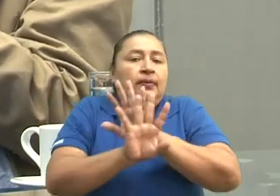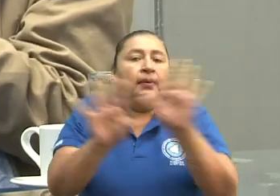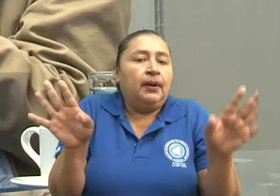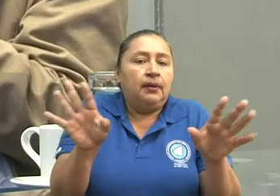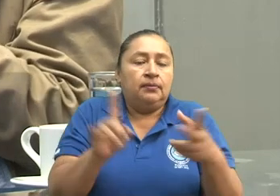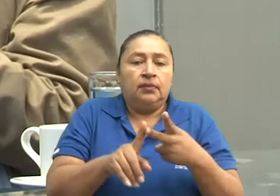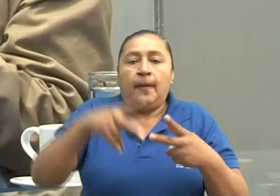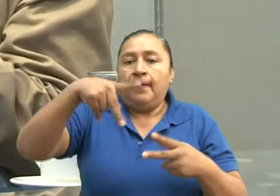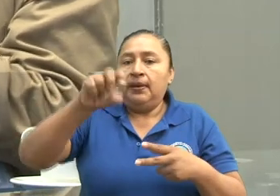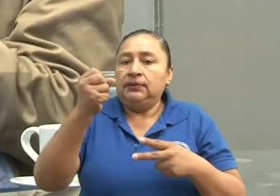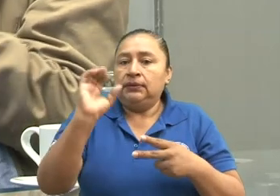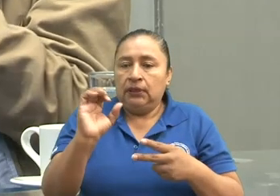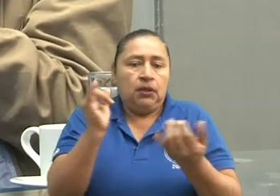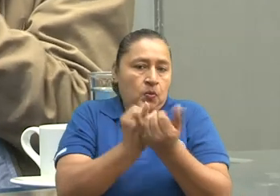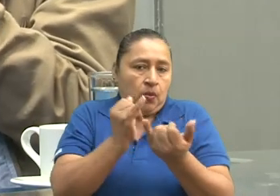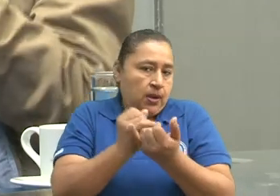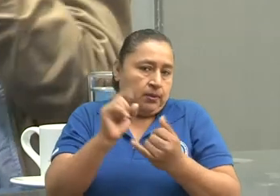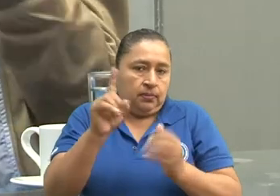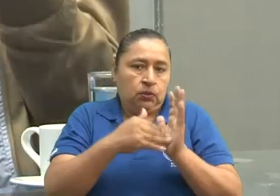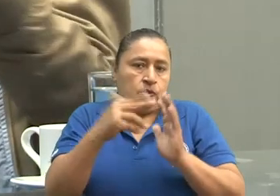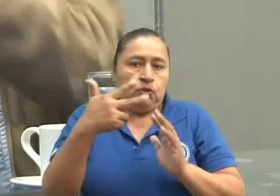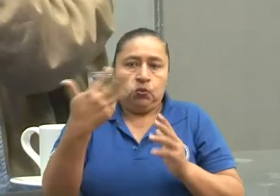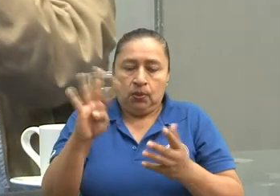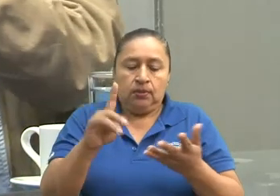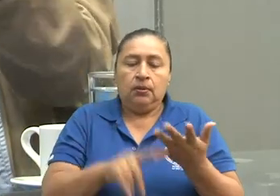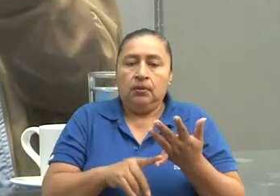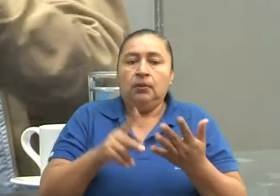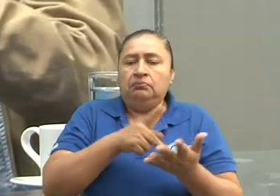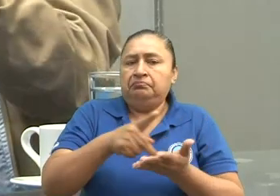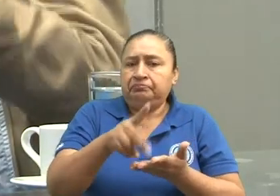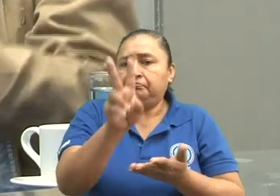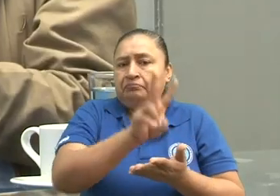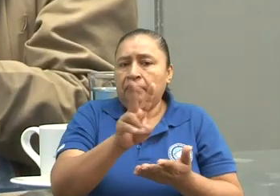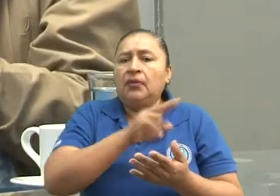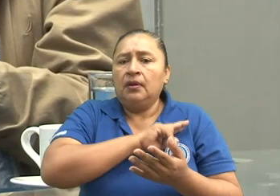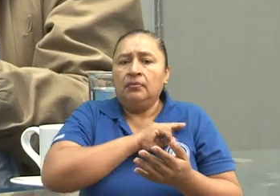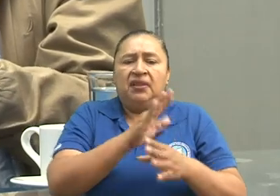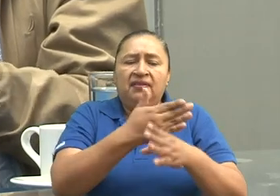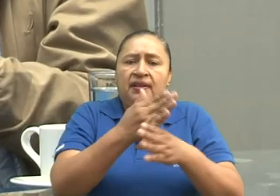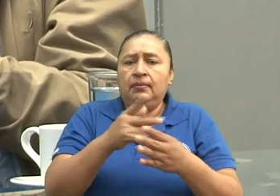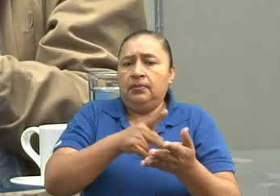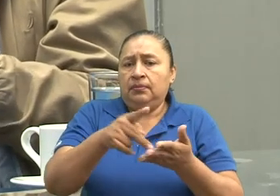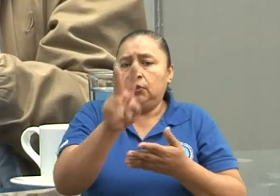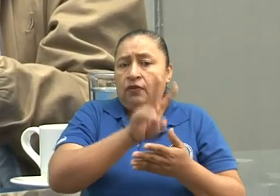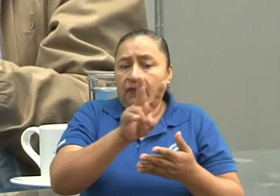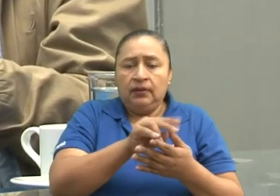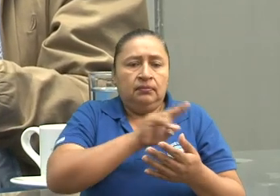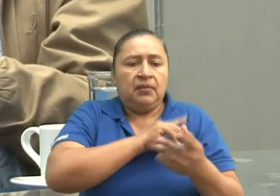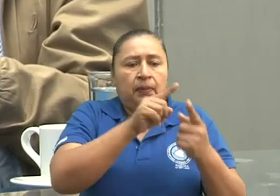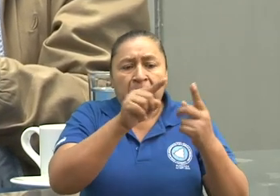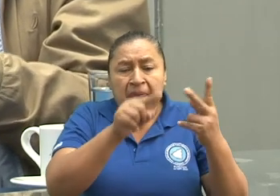Partido Social Cristiano igualmente en el 84. El Partido Conservador continuó, porque habían varios partidos conservadores.